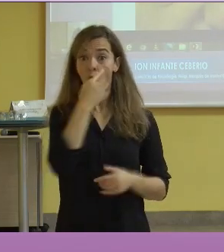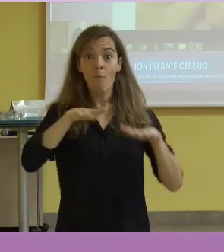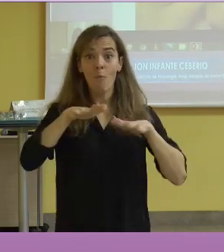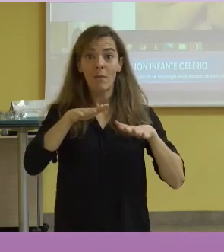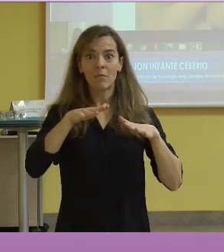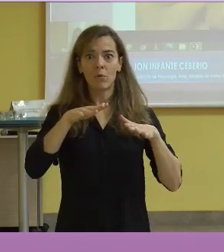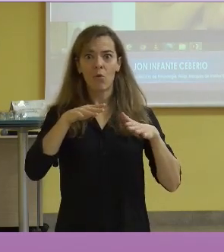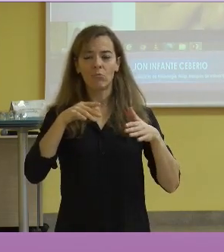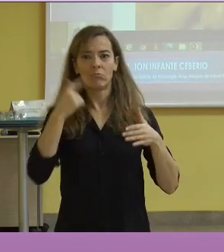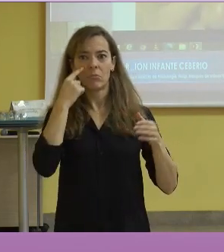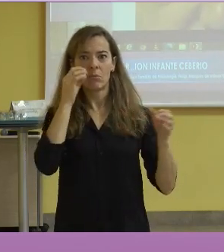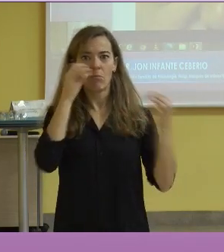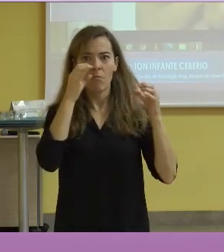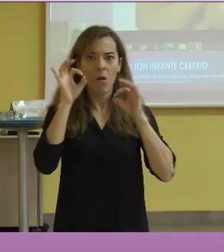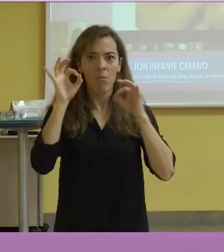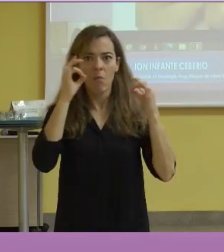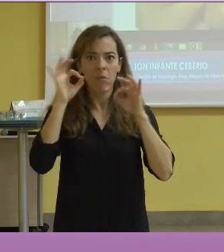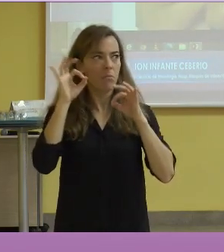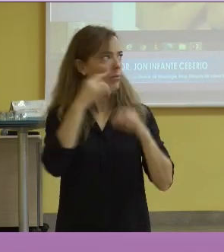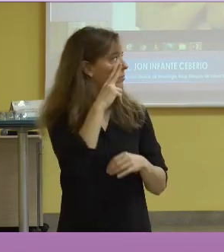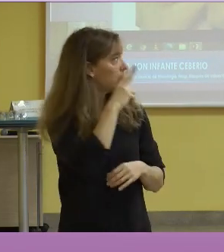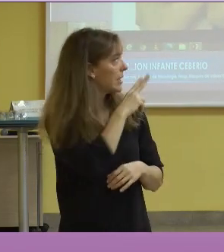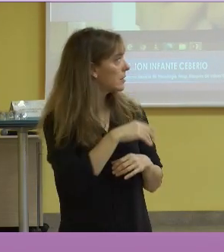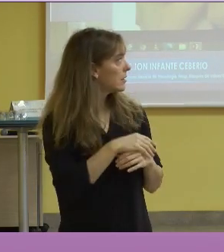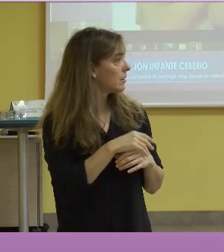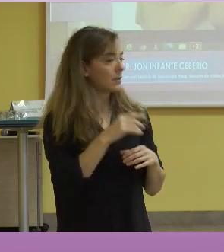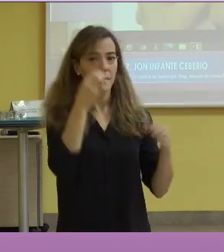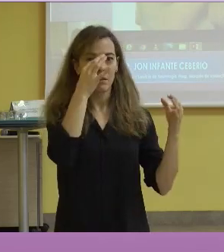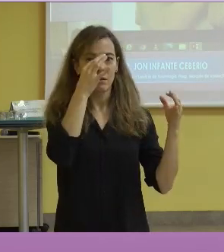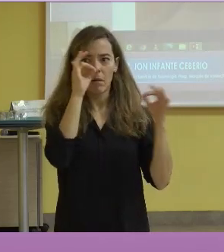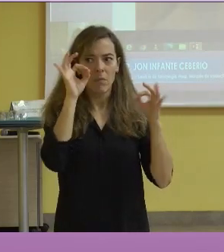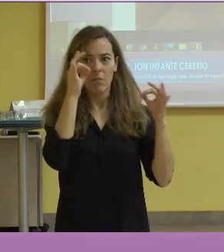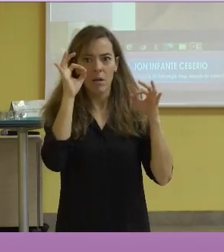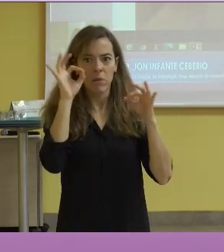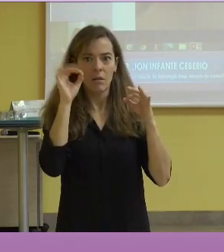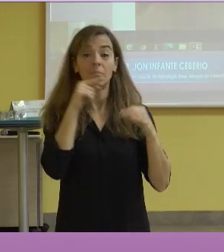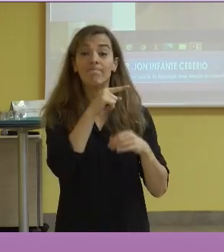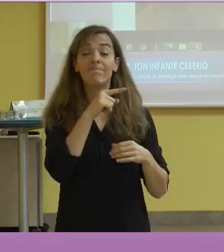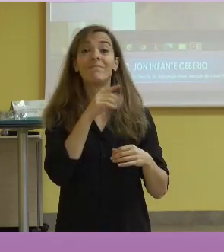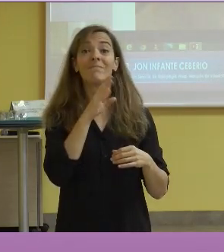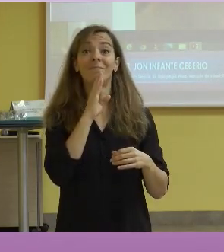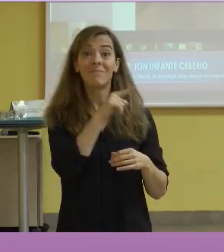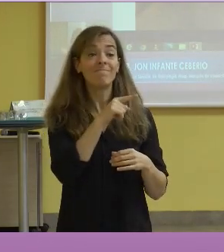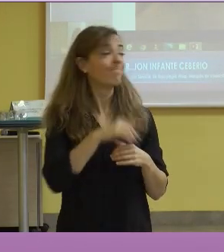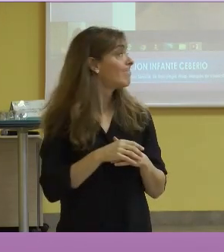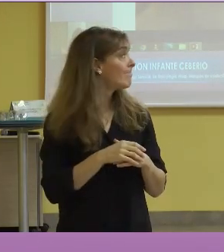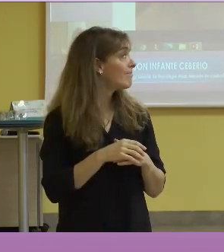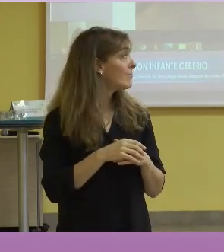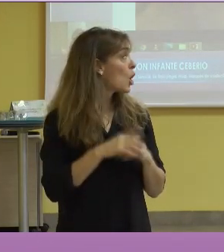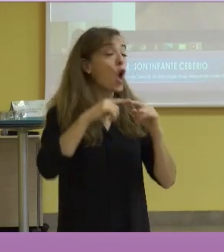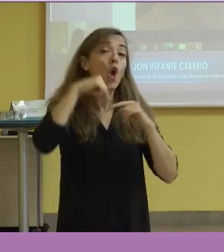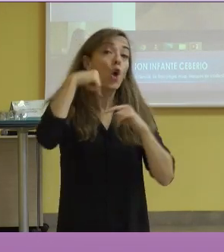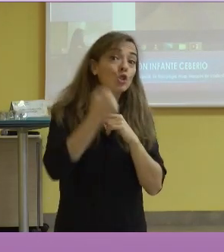ojos. Y se ve al final de la mirada hay un rebote. Eso a veces a los pacientes les provoca oscilopsia, que quiere decir